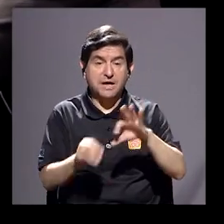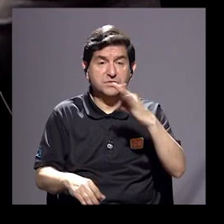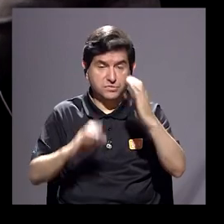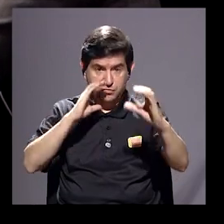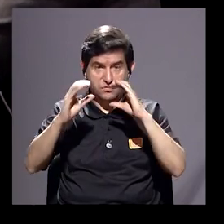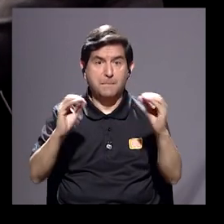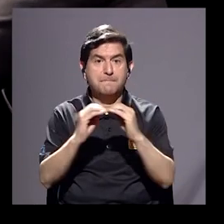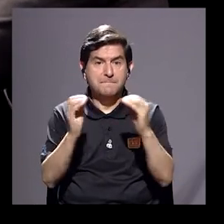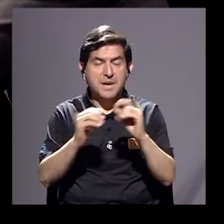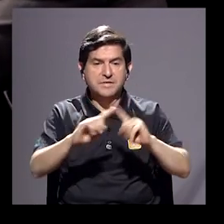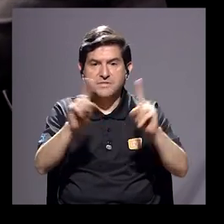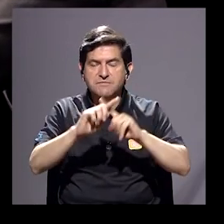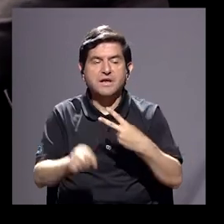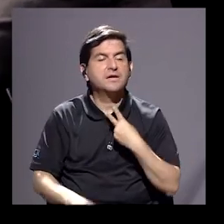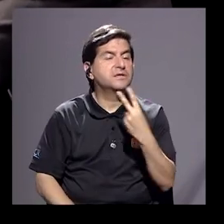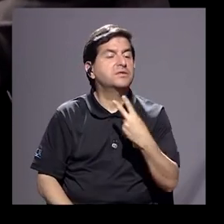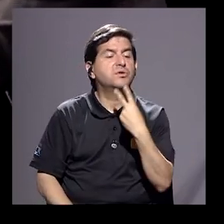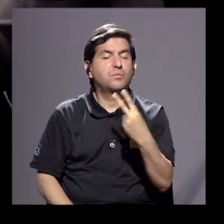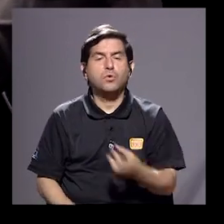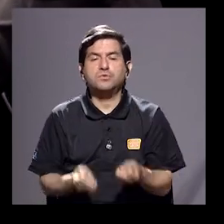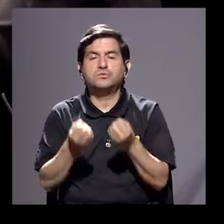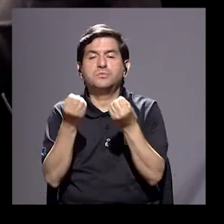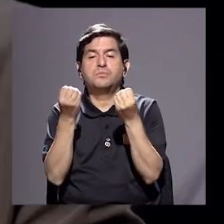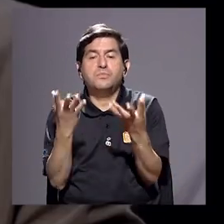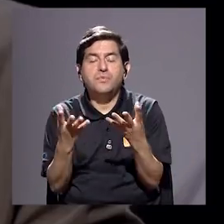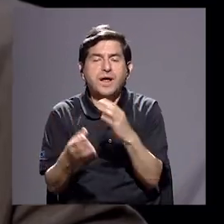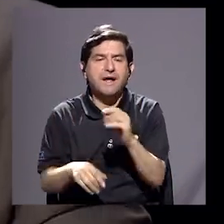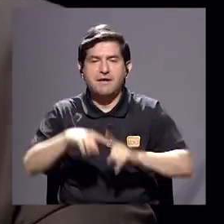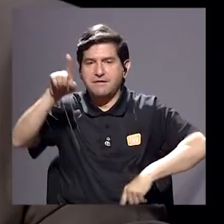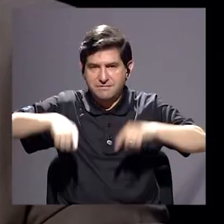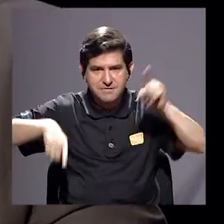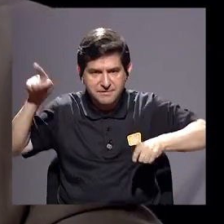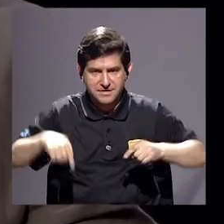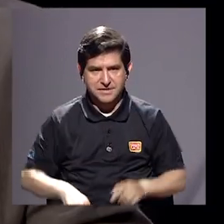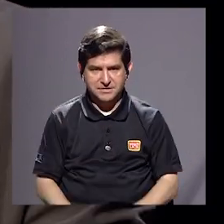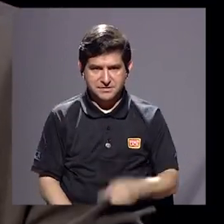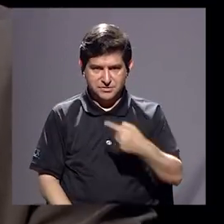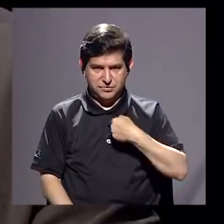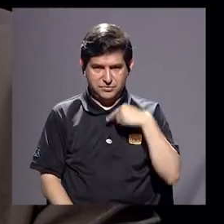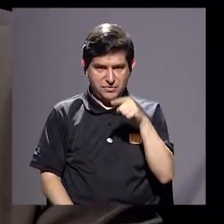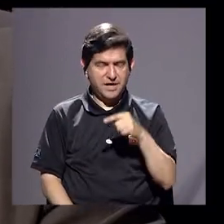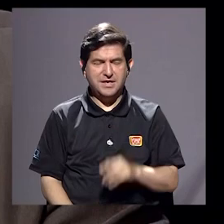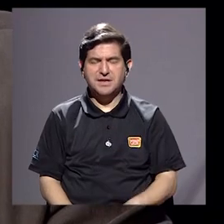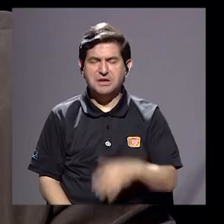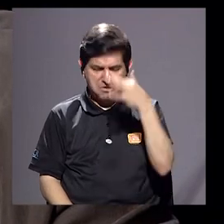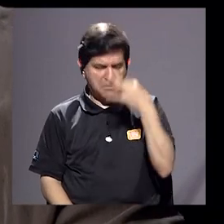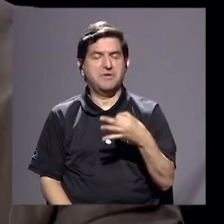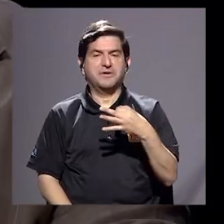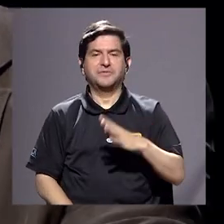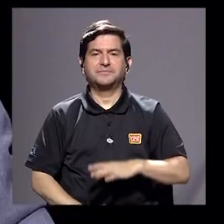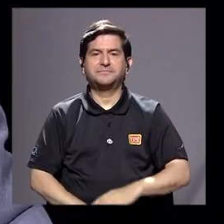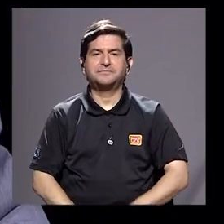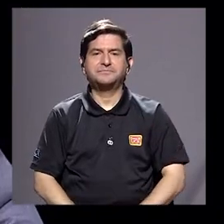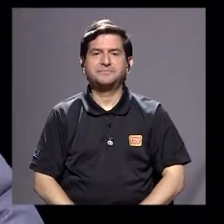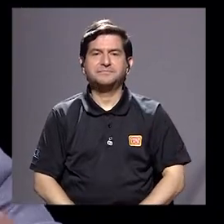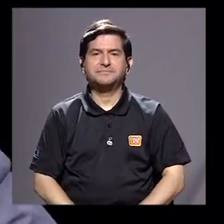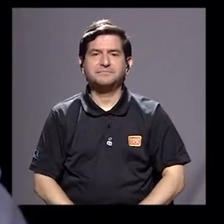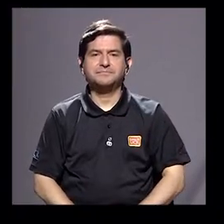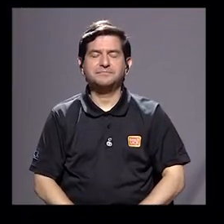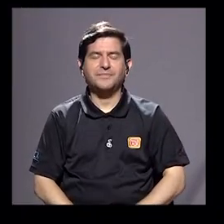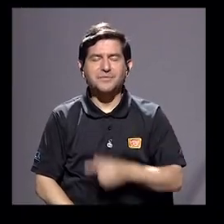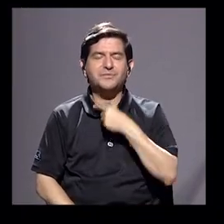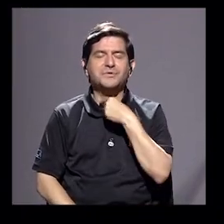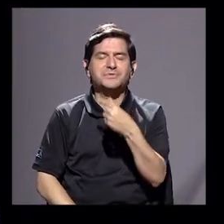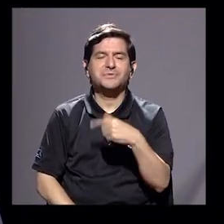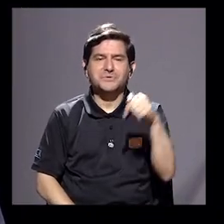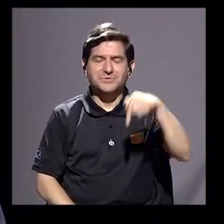y más voces y más pluralidad y más diversidad eso a mí no me tiene que convencer nadie muchas gracias es un placer